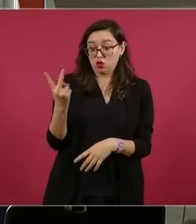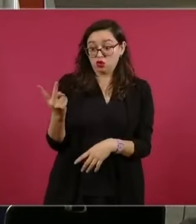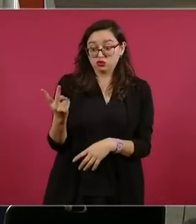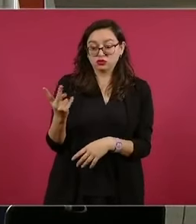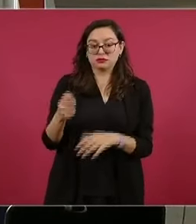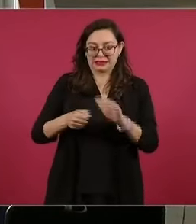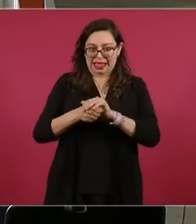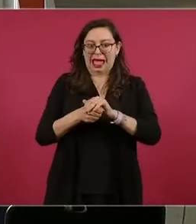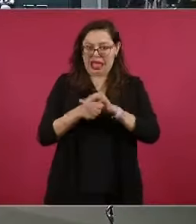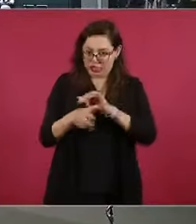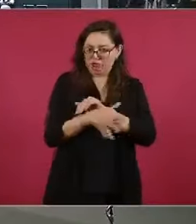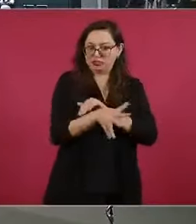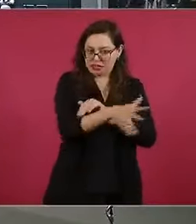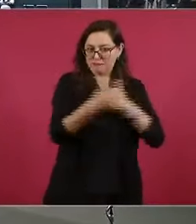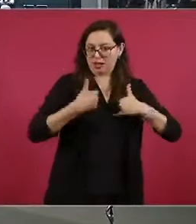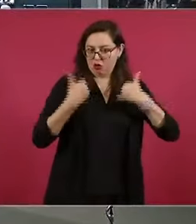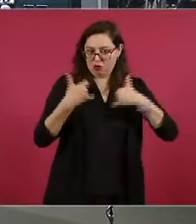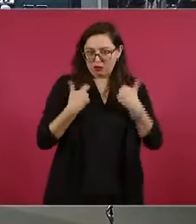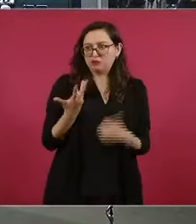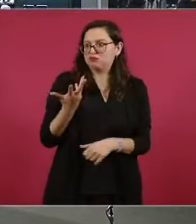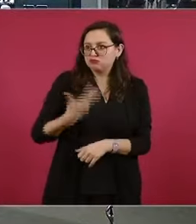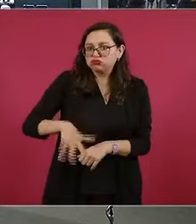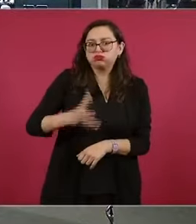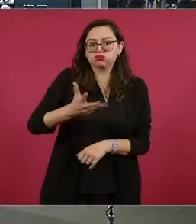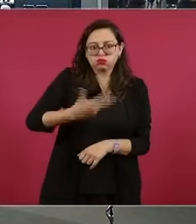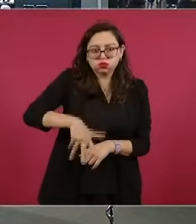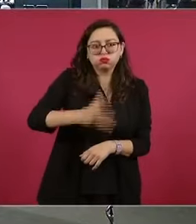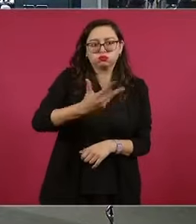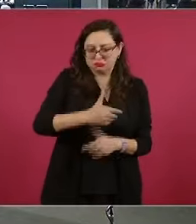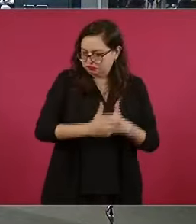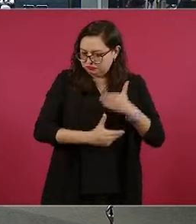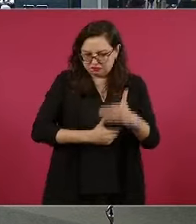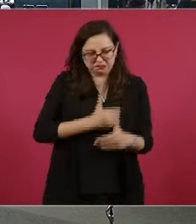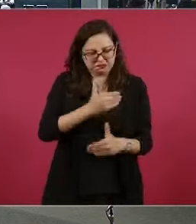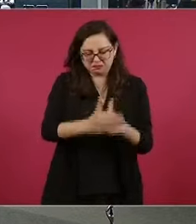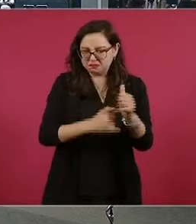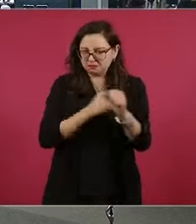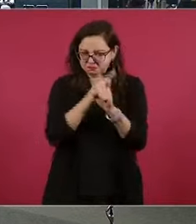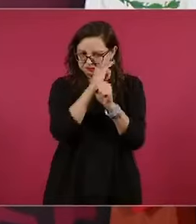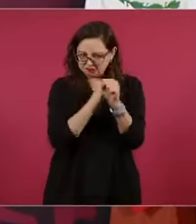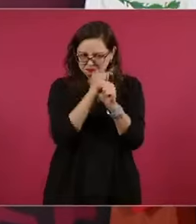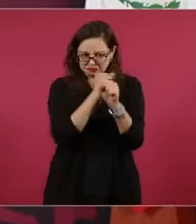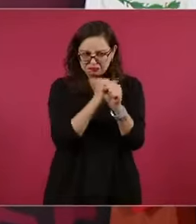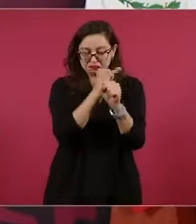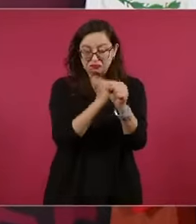de los jóvenes de Ayotzinapa. Vamos avanzando.